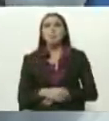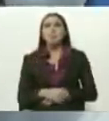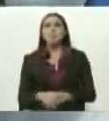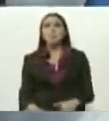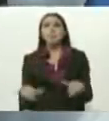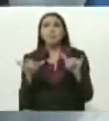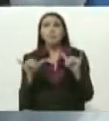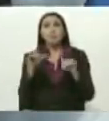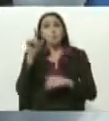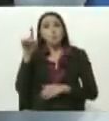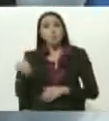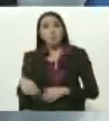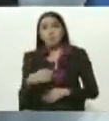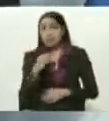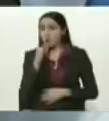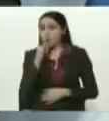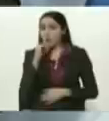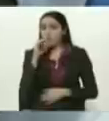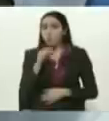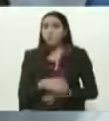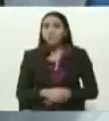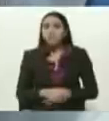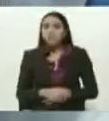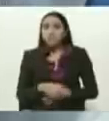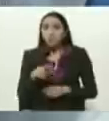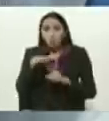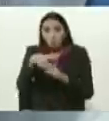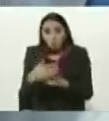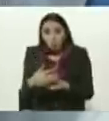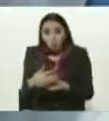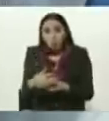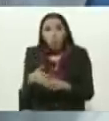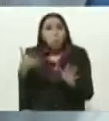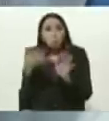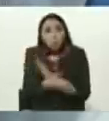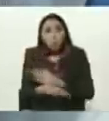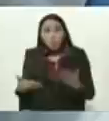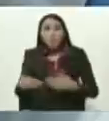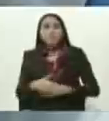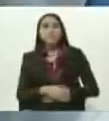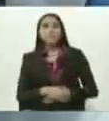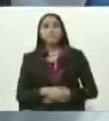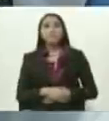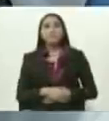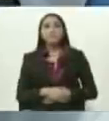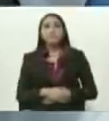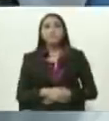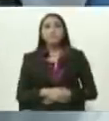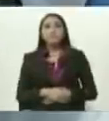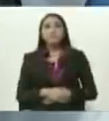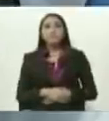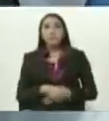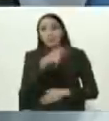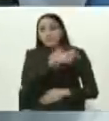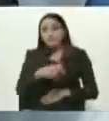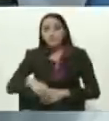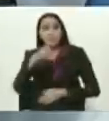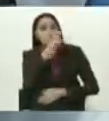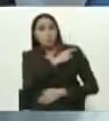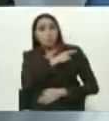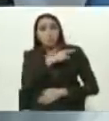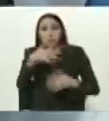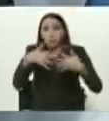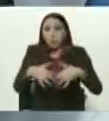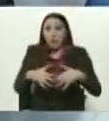Igualmente, quiero señalar un caso ocurrido, lamentablemente, donde empresarios,